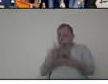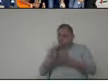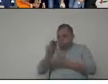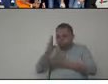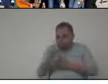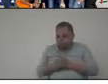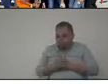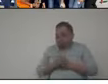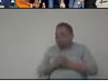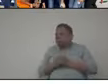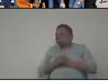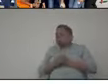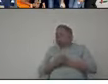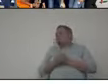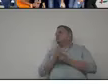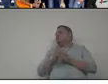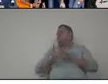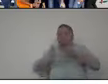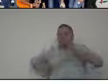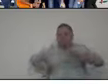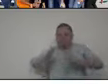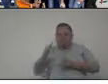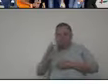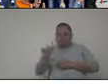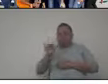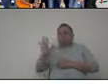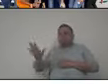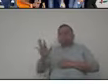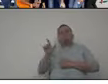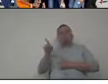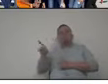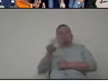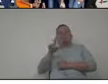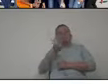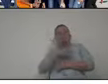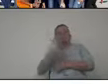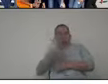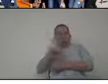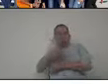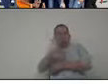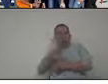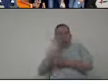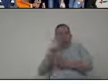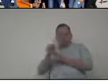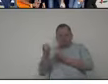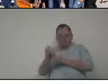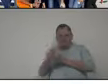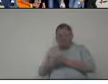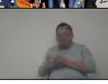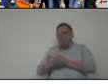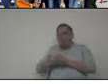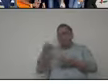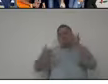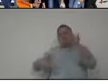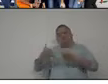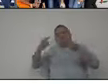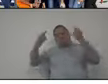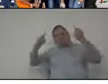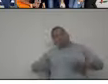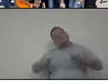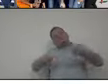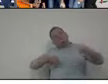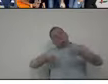Gracias, en la carrera de la mujer por parte de nuestra gestora social, en la gestión de los juegos de la función